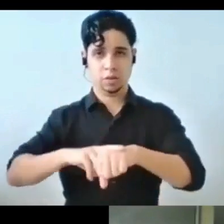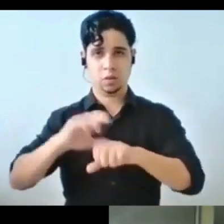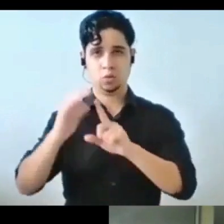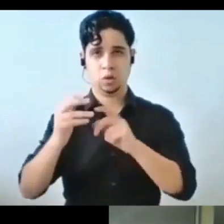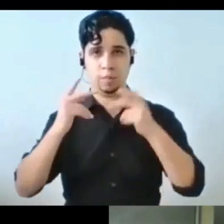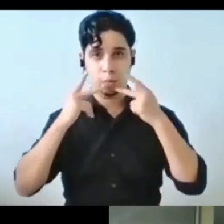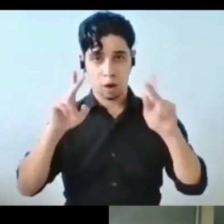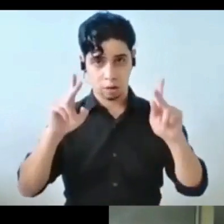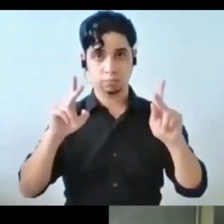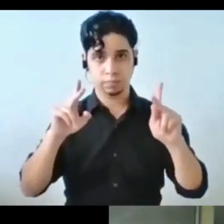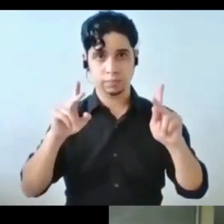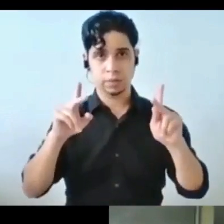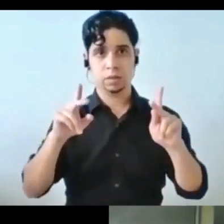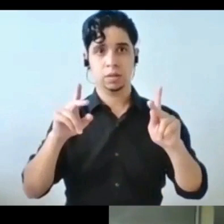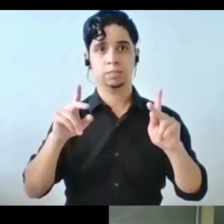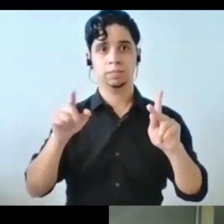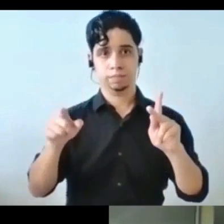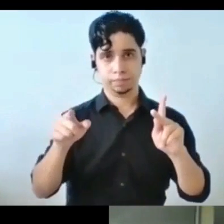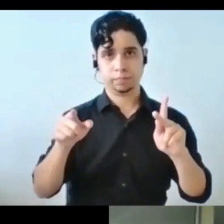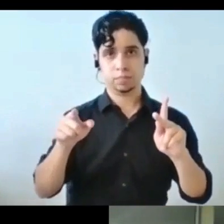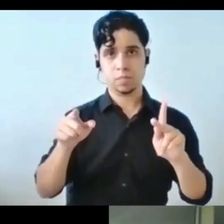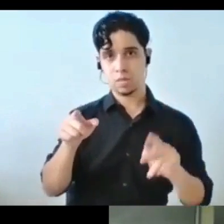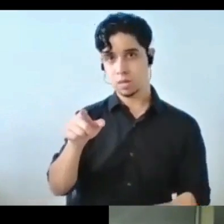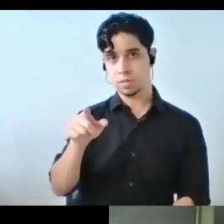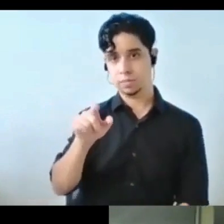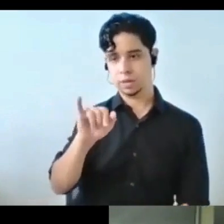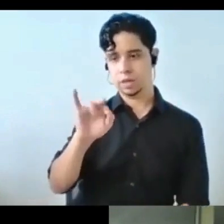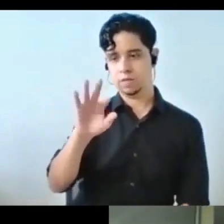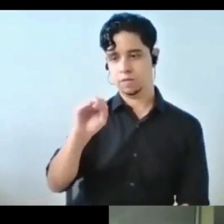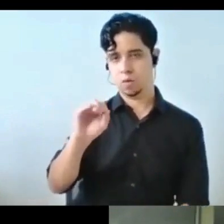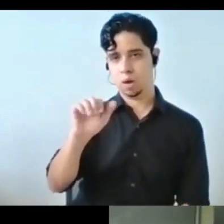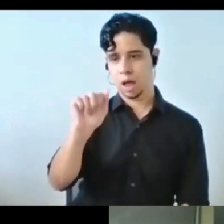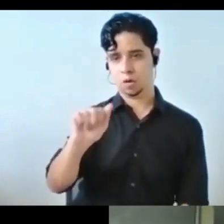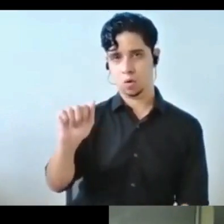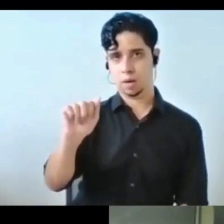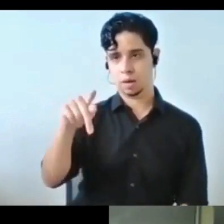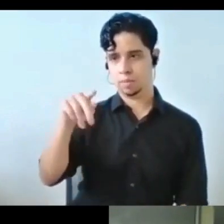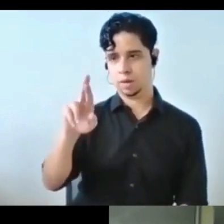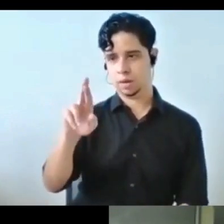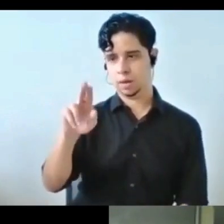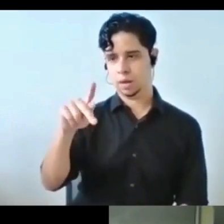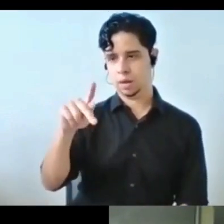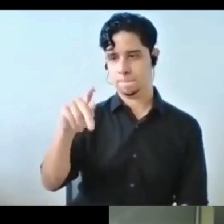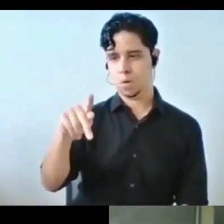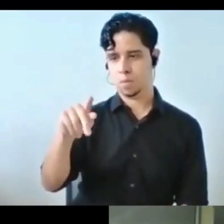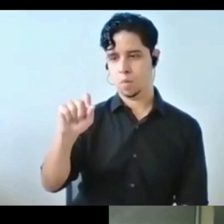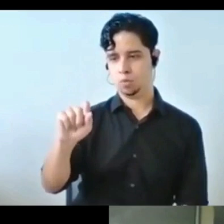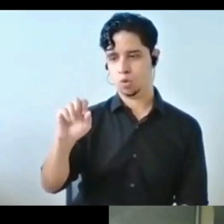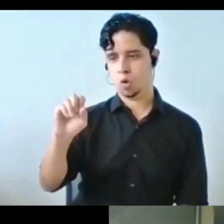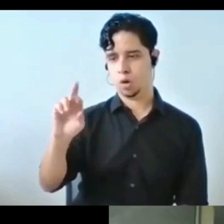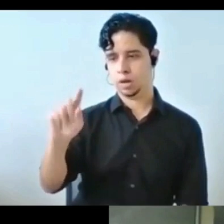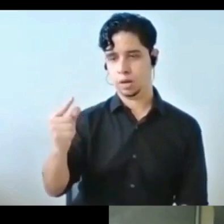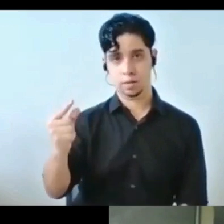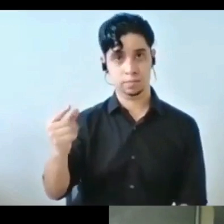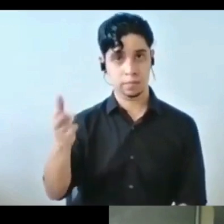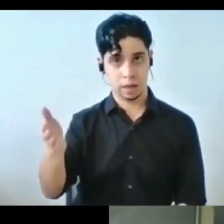Popular, en la dirección info@prpop.org.